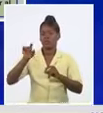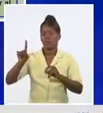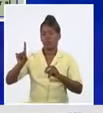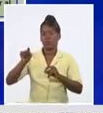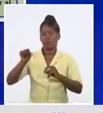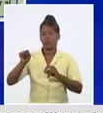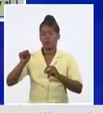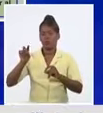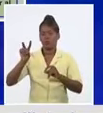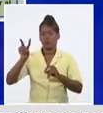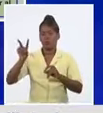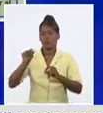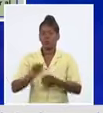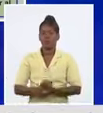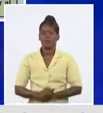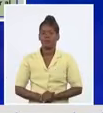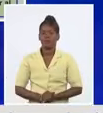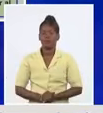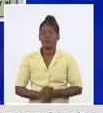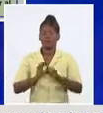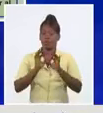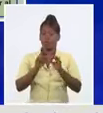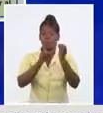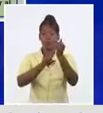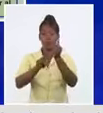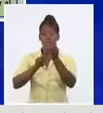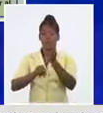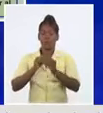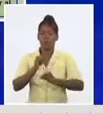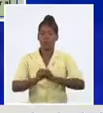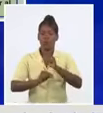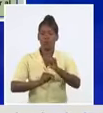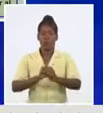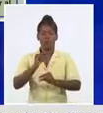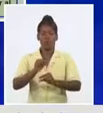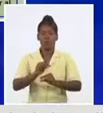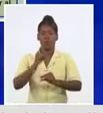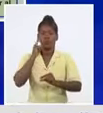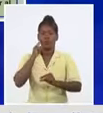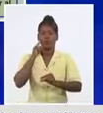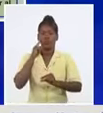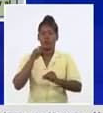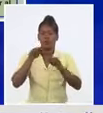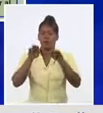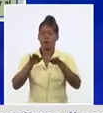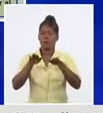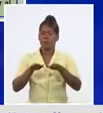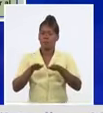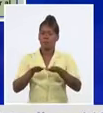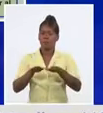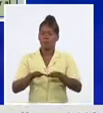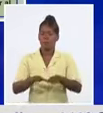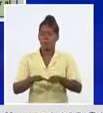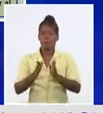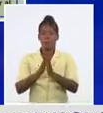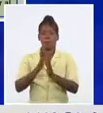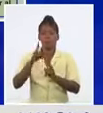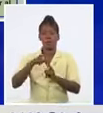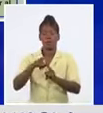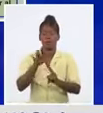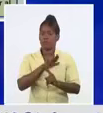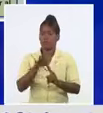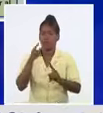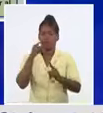861,2. El resto de las provincias también disminuye su tasa de incidencia y Matanzas pasa ya a una tasa